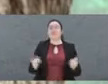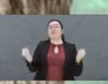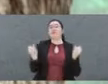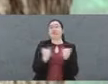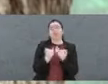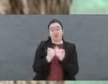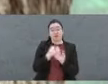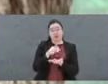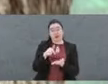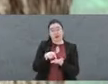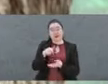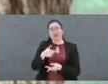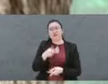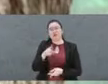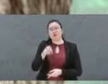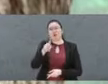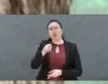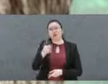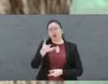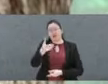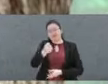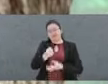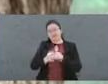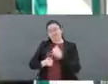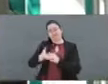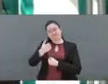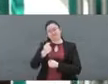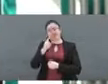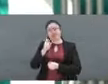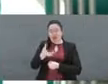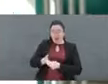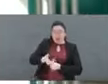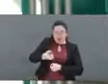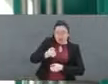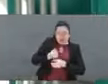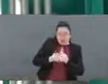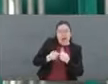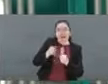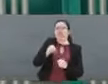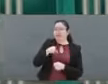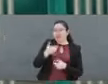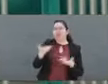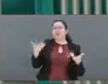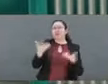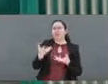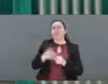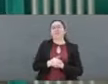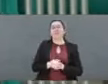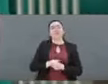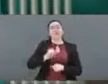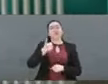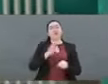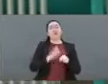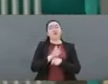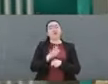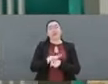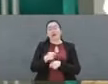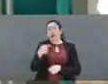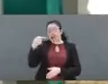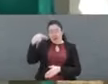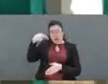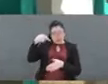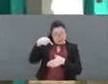de pozos y otros pozos que se hicieron hace tiempo en la administración anterior, unos pozos profundos que